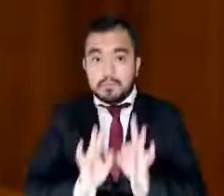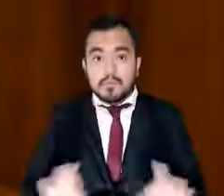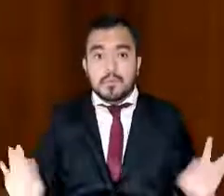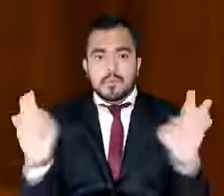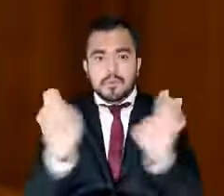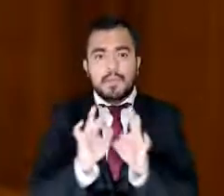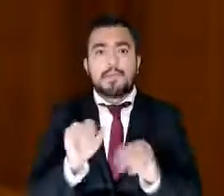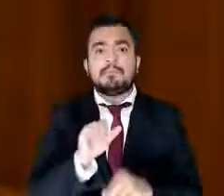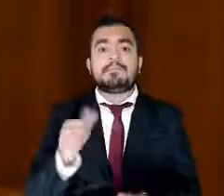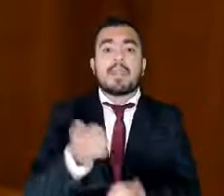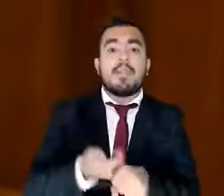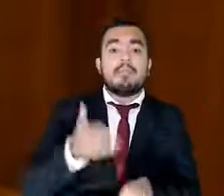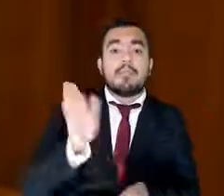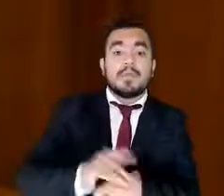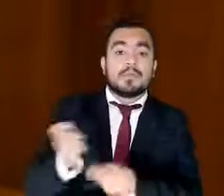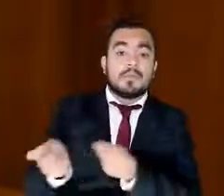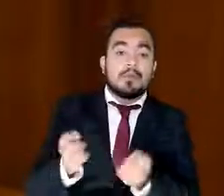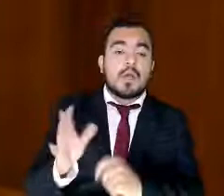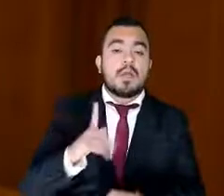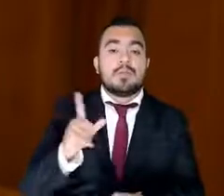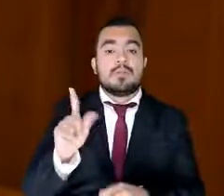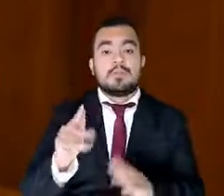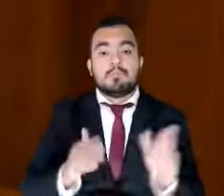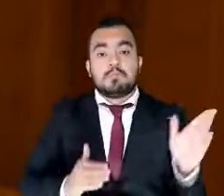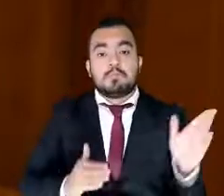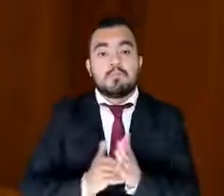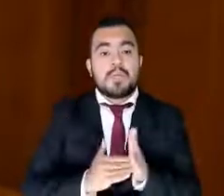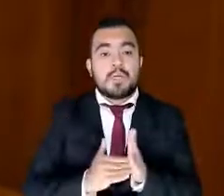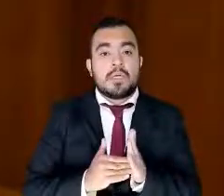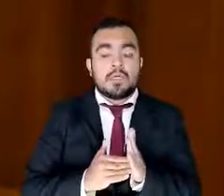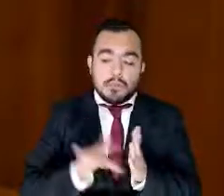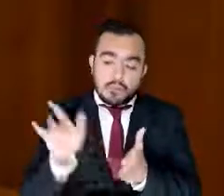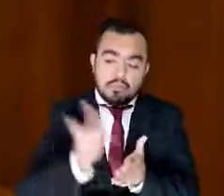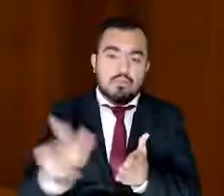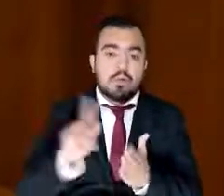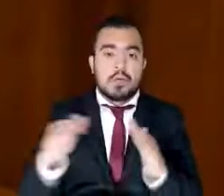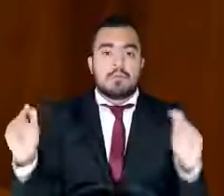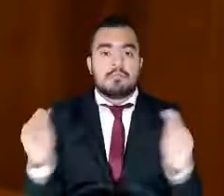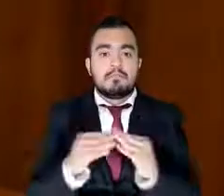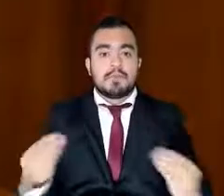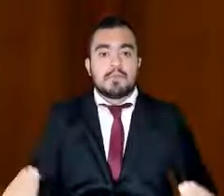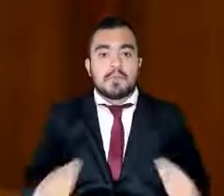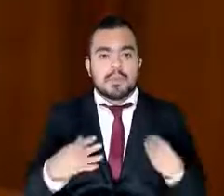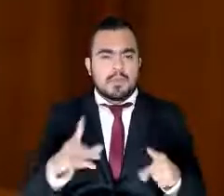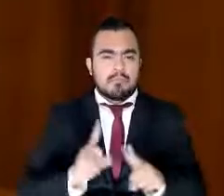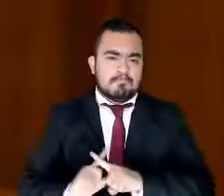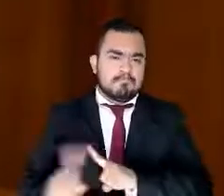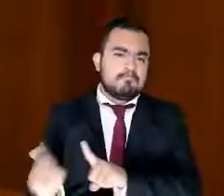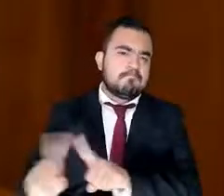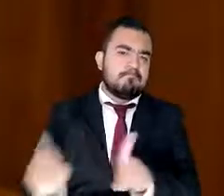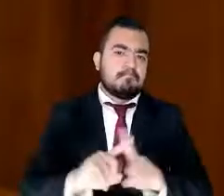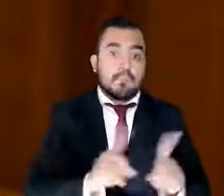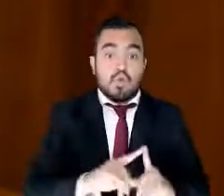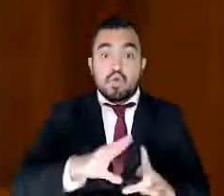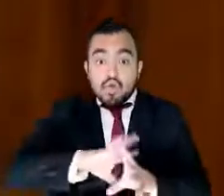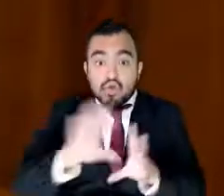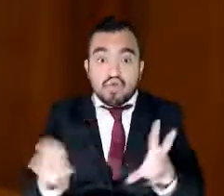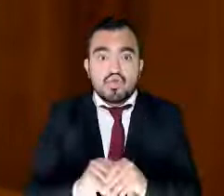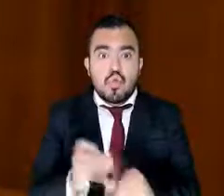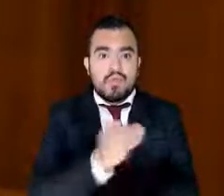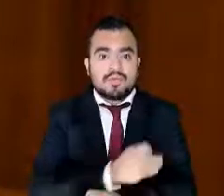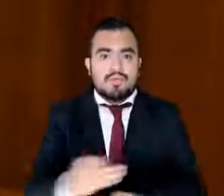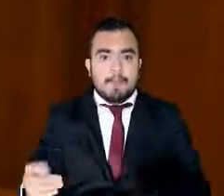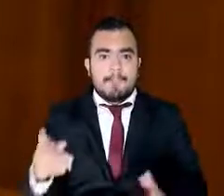En la administración se han otorgado más de 70,000 apoyos de vivienda que son de distinto tipo. No todas las familias